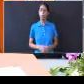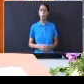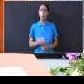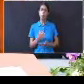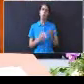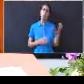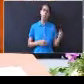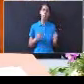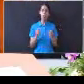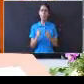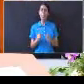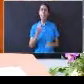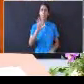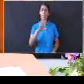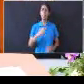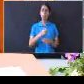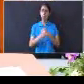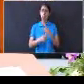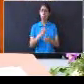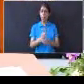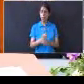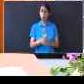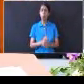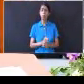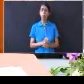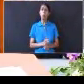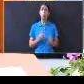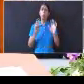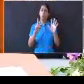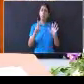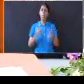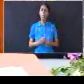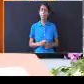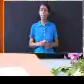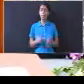O seis, si no estudiaba mucho. O siete, si quería especializarse en un grado, ¿verdad?